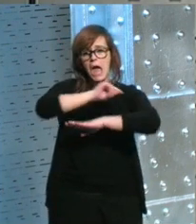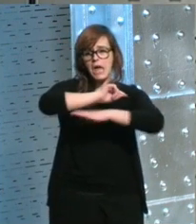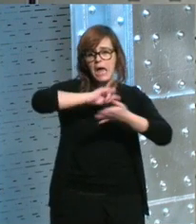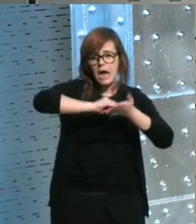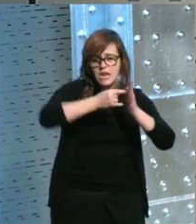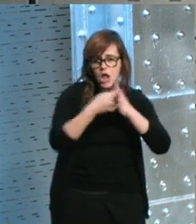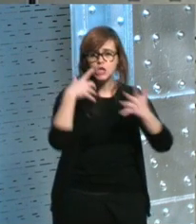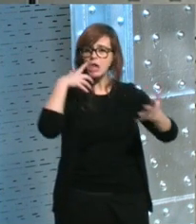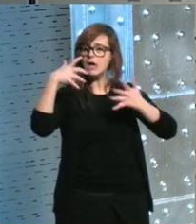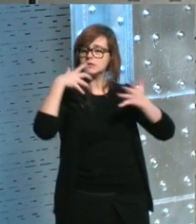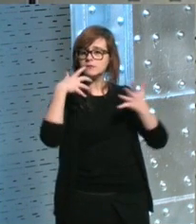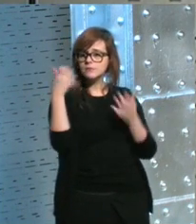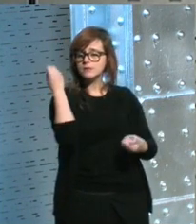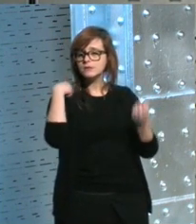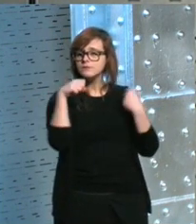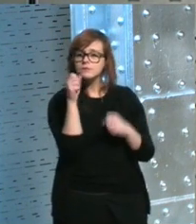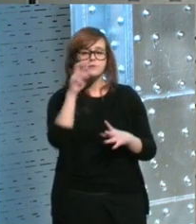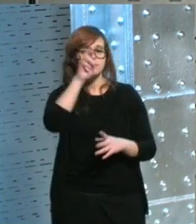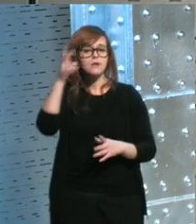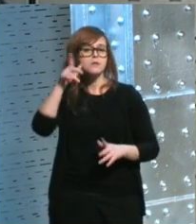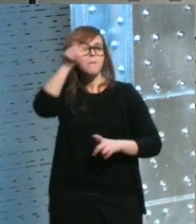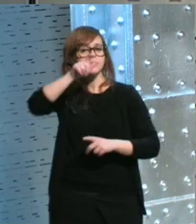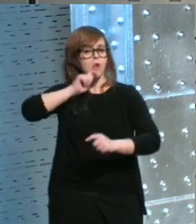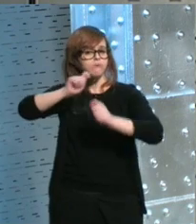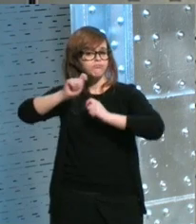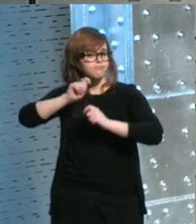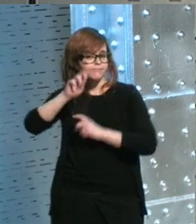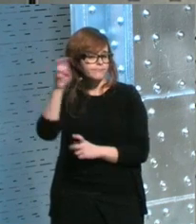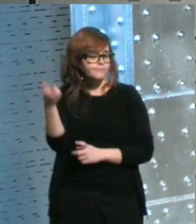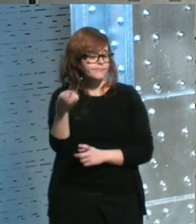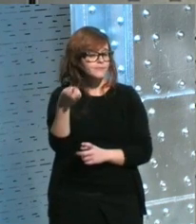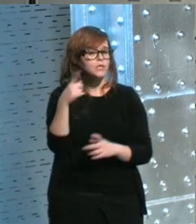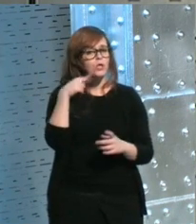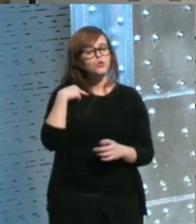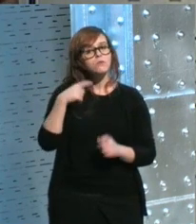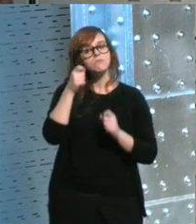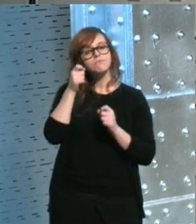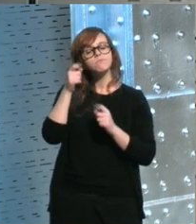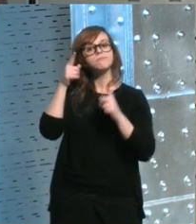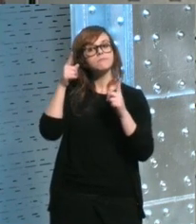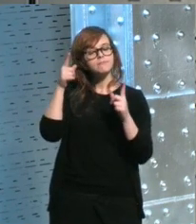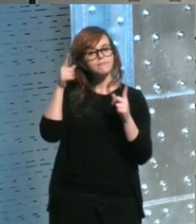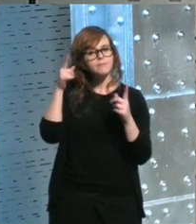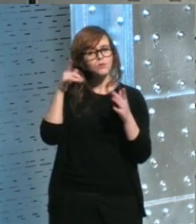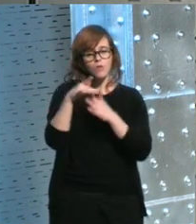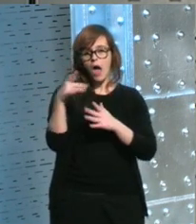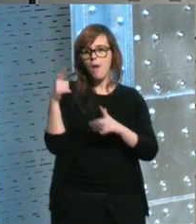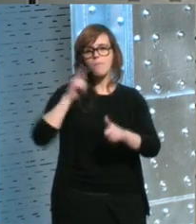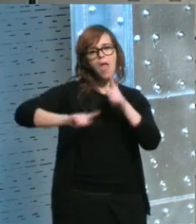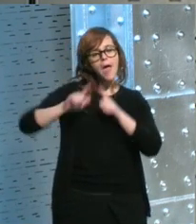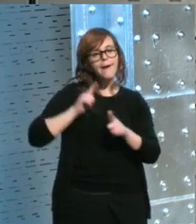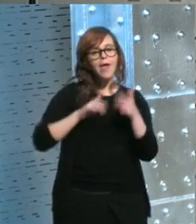artistas, gente de medios de comunicación, etc. Pues yo he descubierto en casi todas las etapas de mi